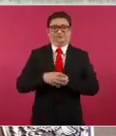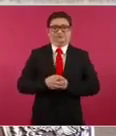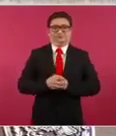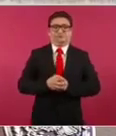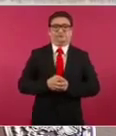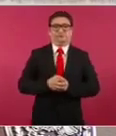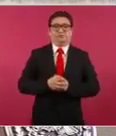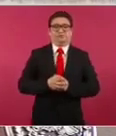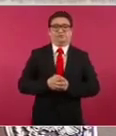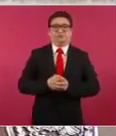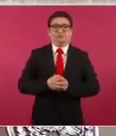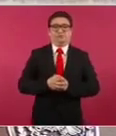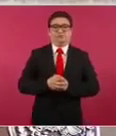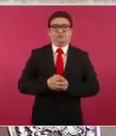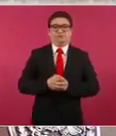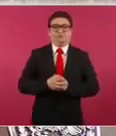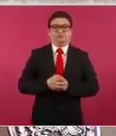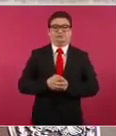El trámite